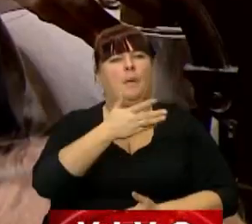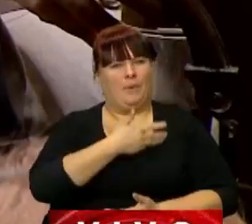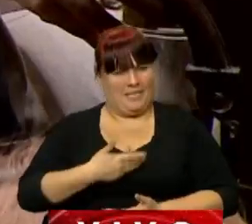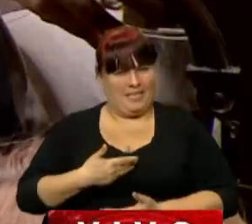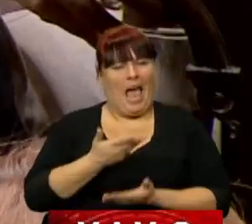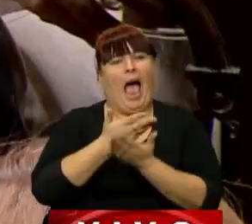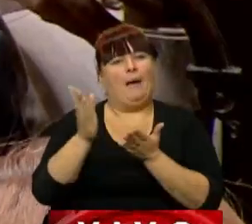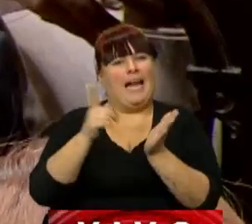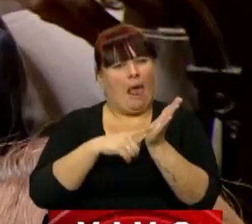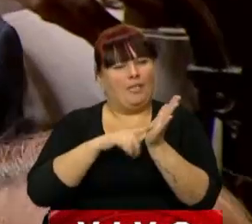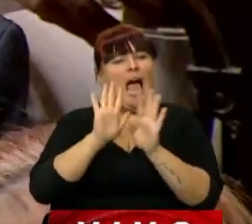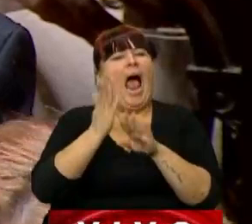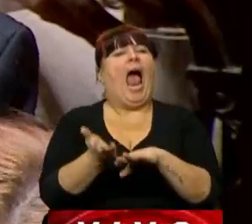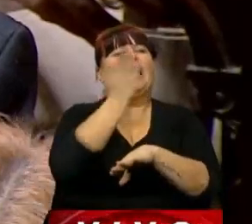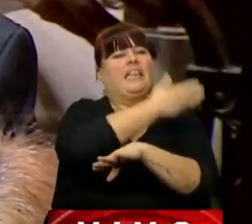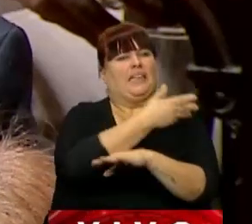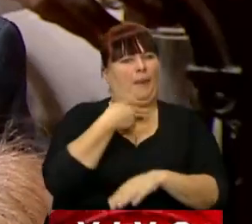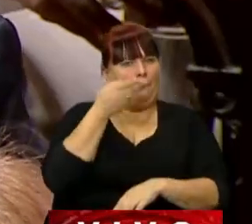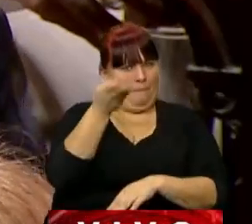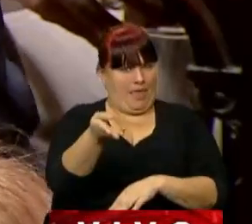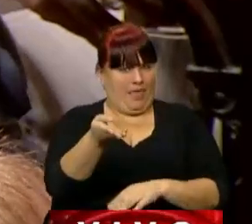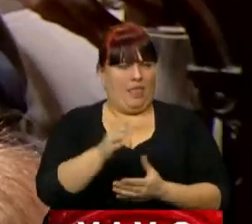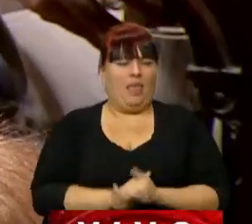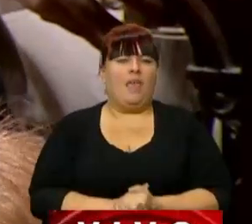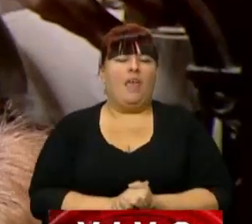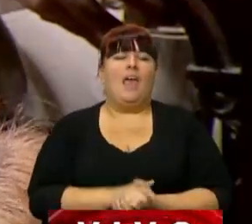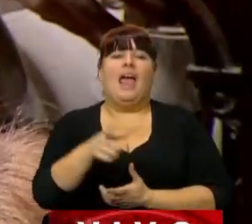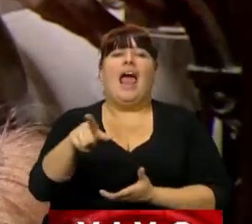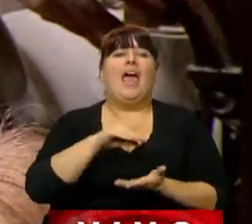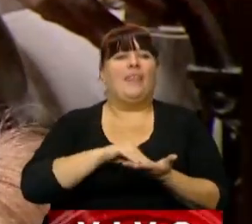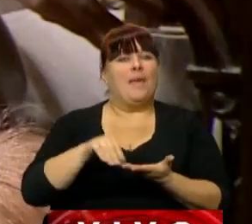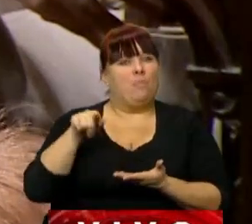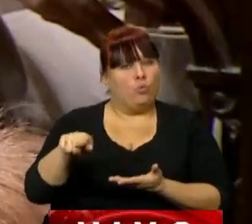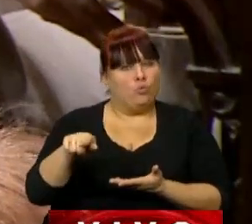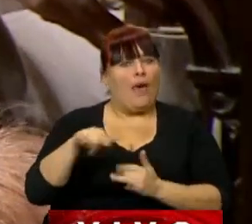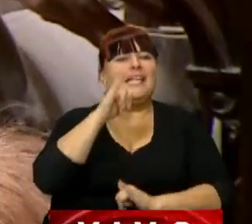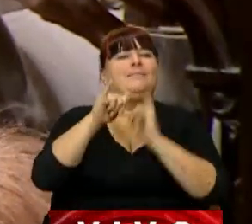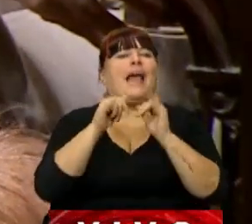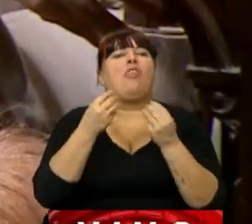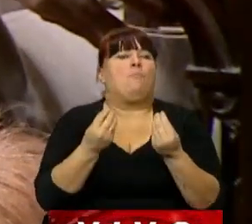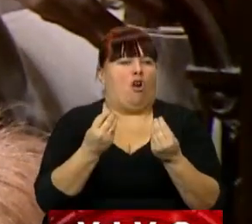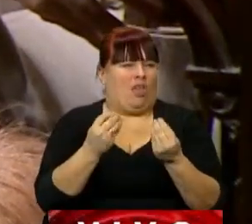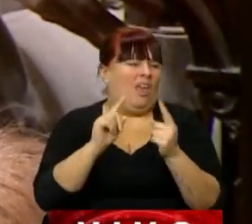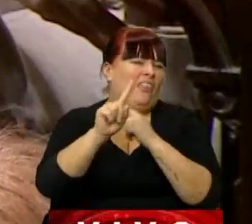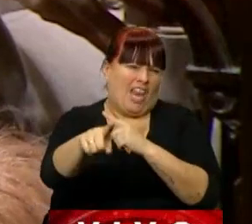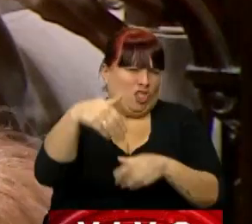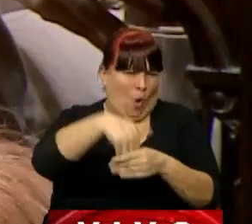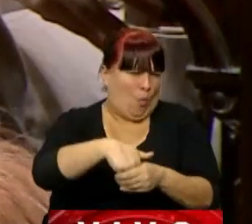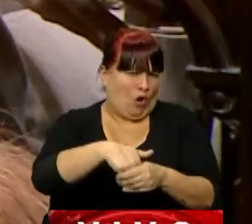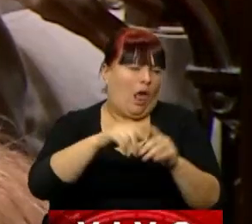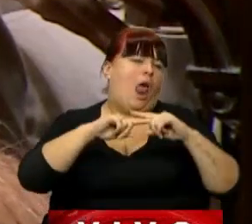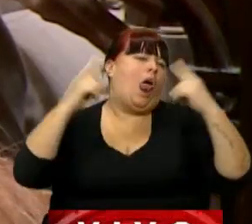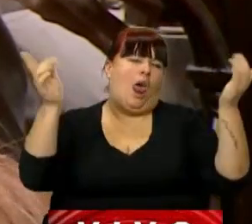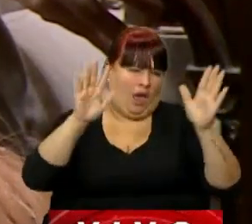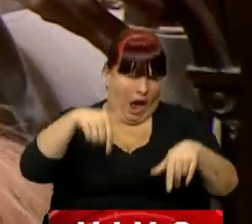Presidente, el apartamento estaba pedido de antes y lo que está la diputada justificando el porqué. Vayámoslo a votar y no